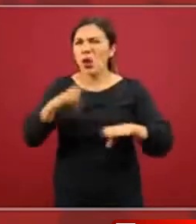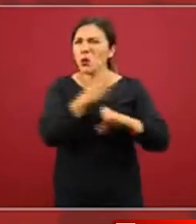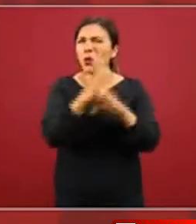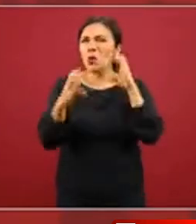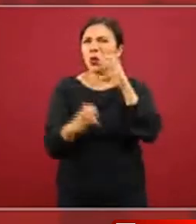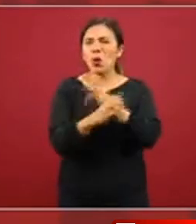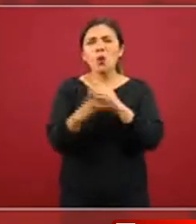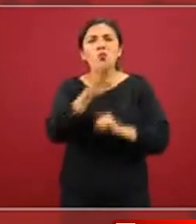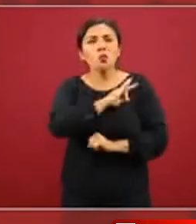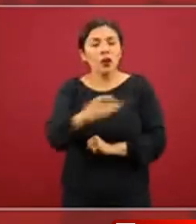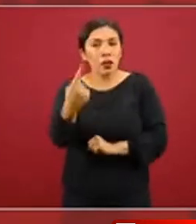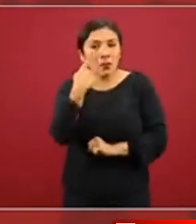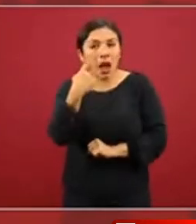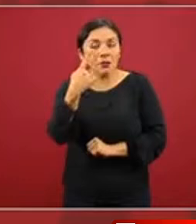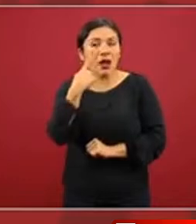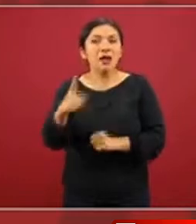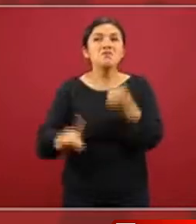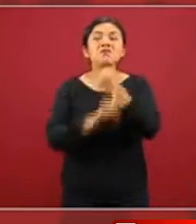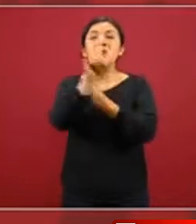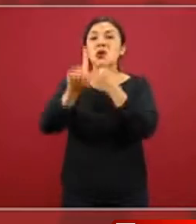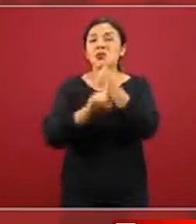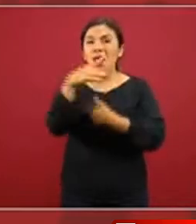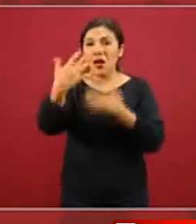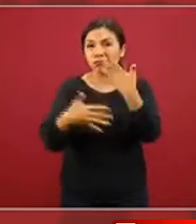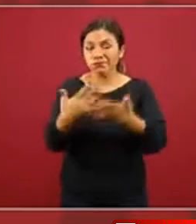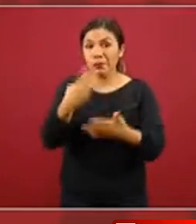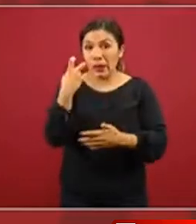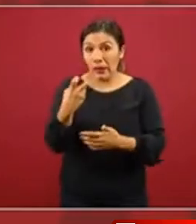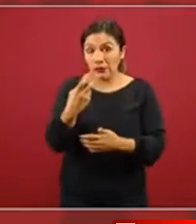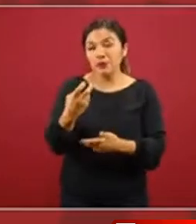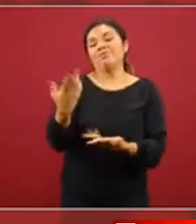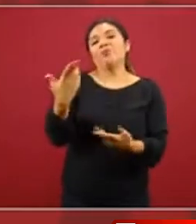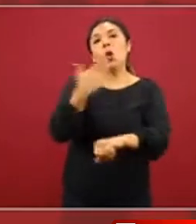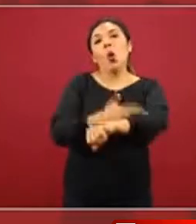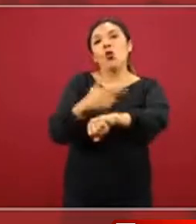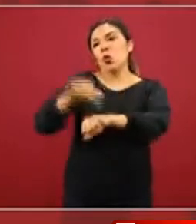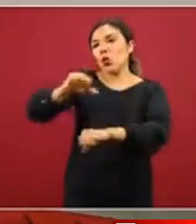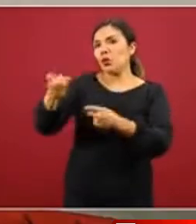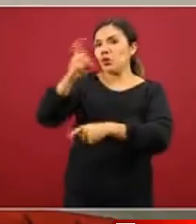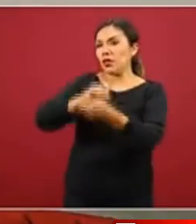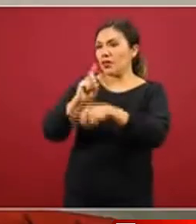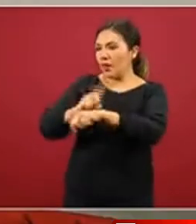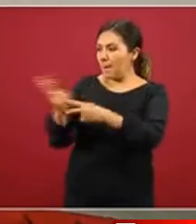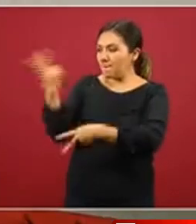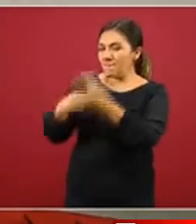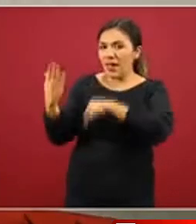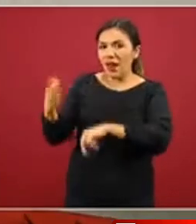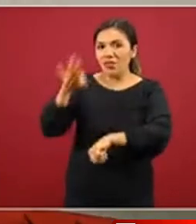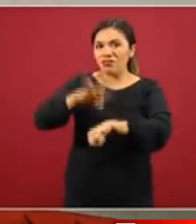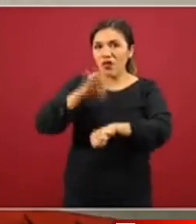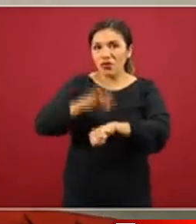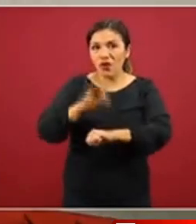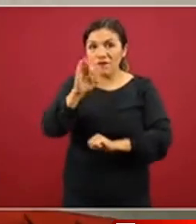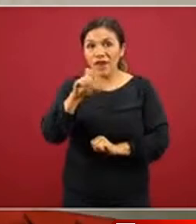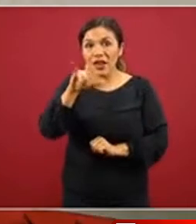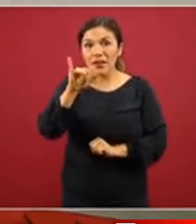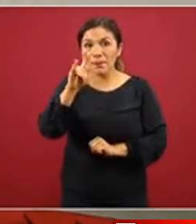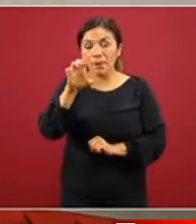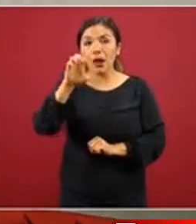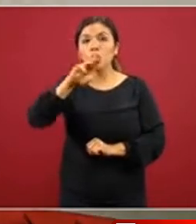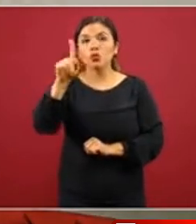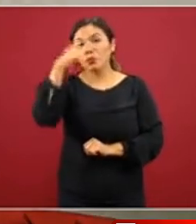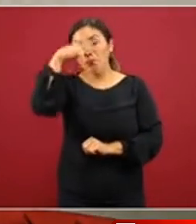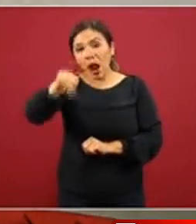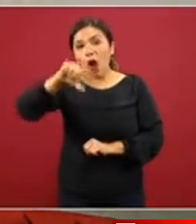fenómenos que pueden causar catástrofes. Y ha sido un privilegio que el doctor Felipe Cruz Vega acepte la invitación para, en el